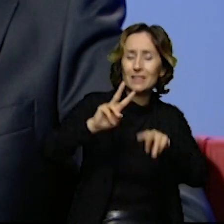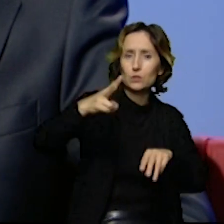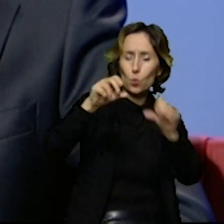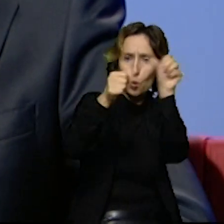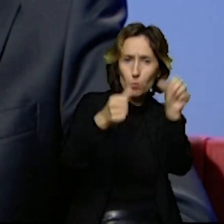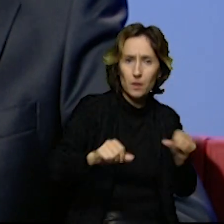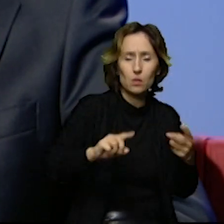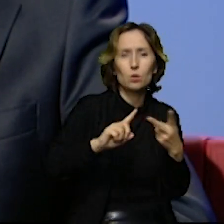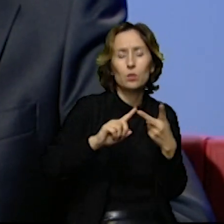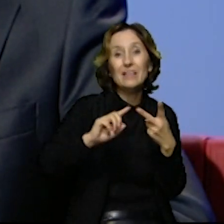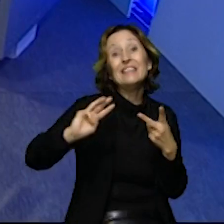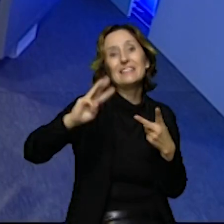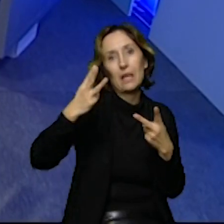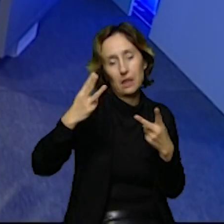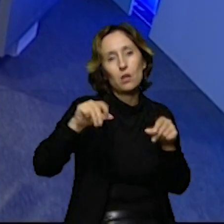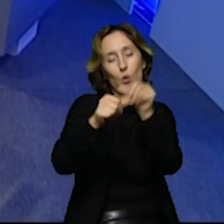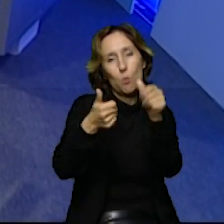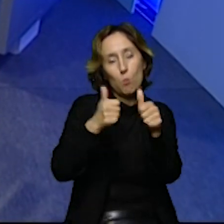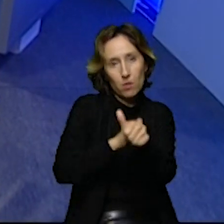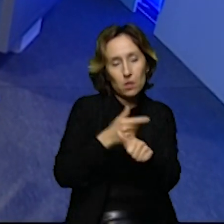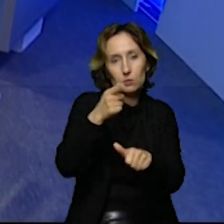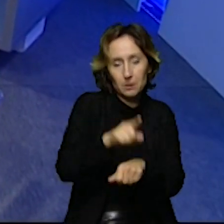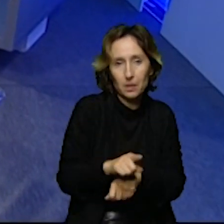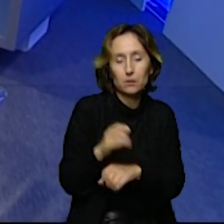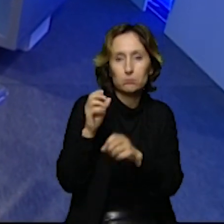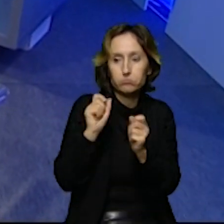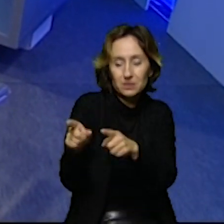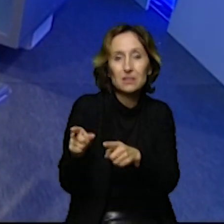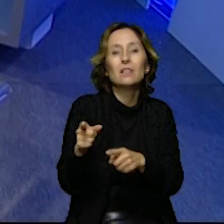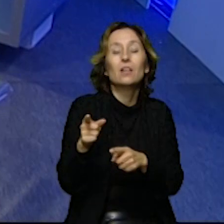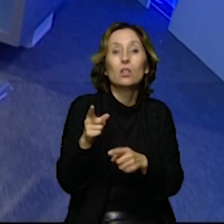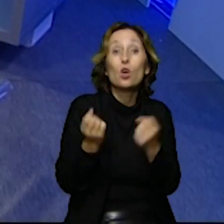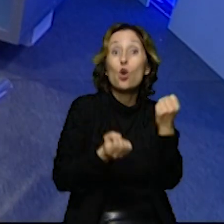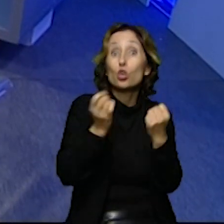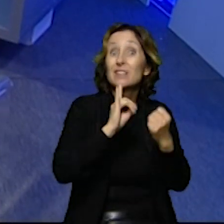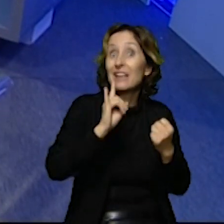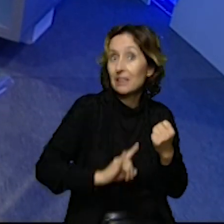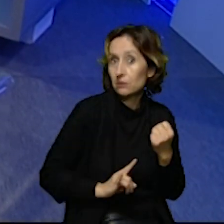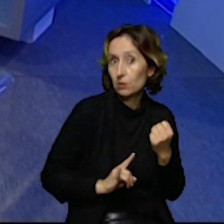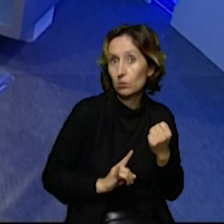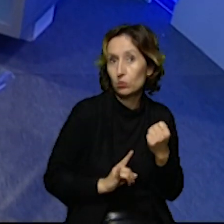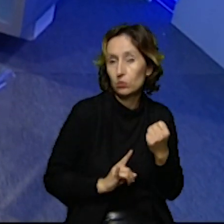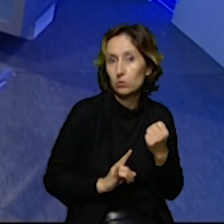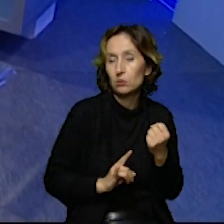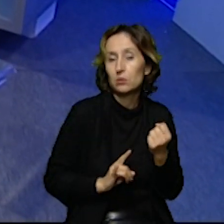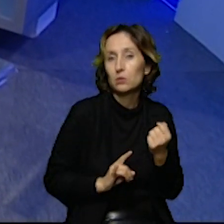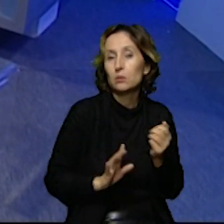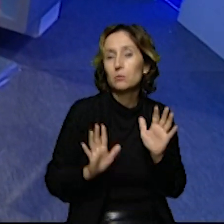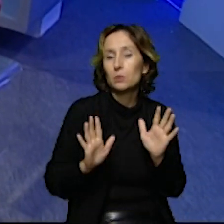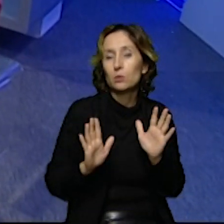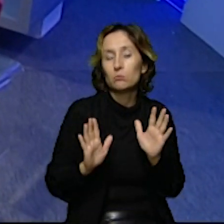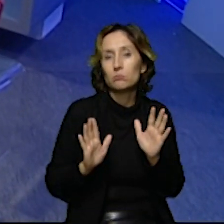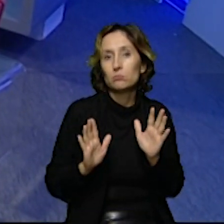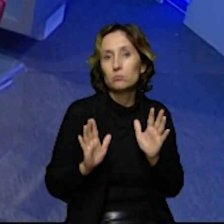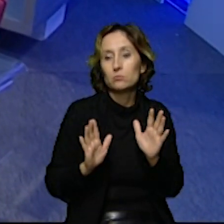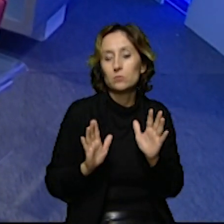el tercer modelo, ya estamos hablando del coche eléctrico, pero si ya estamos poniendo fechas